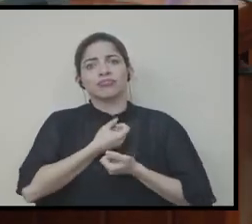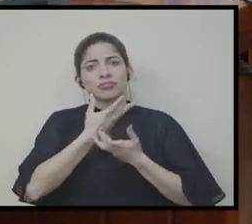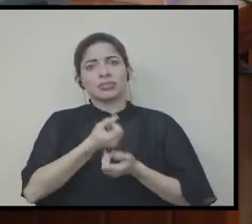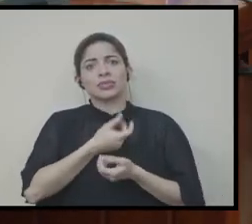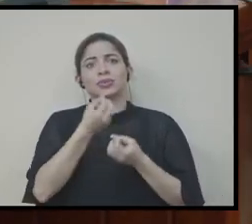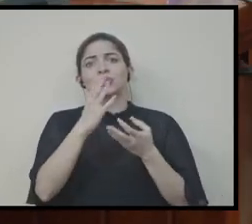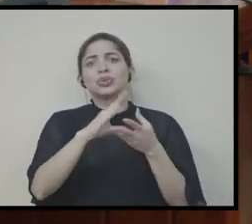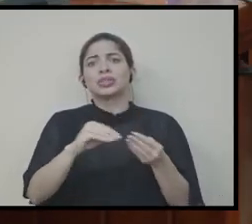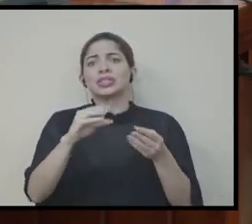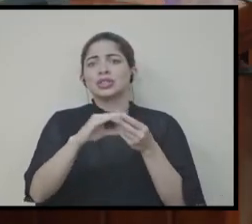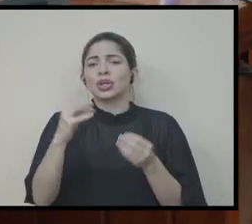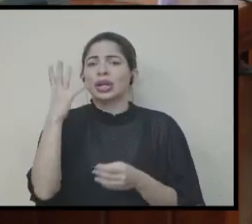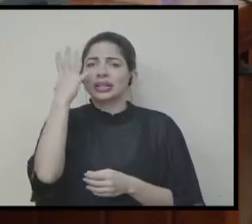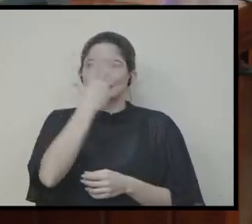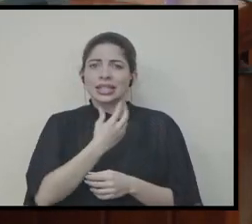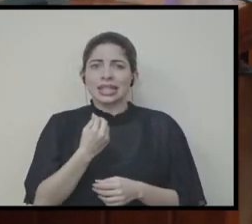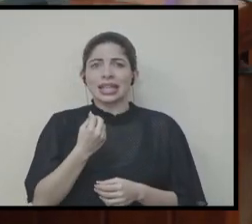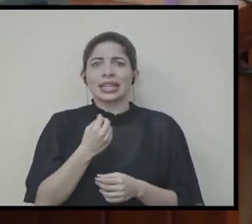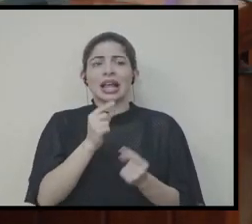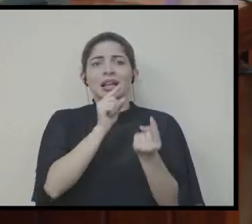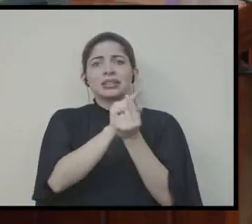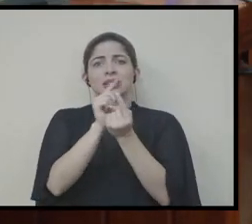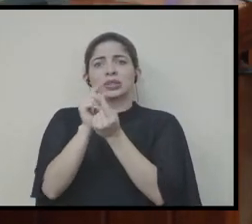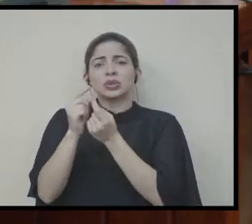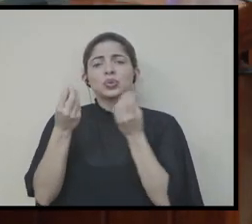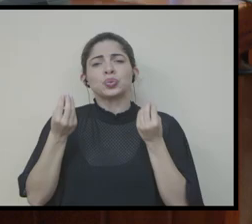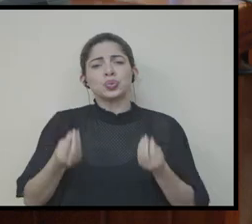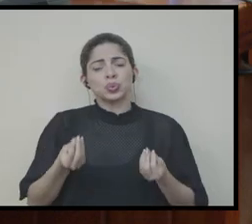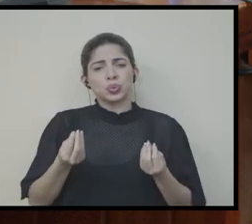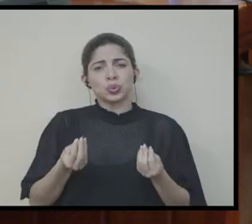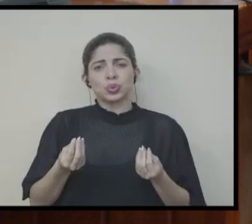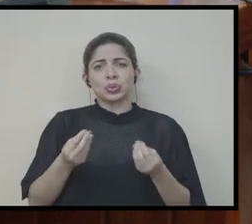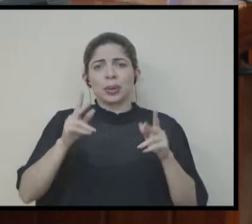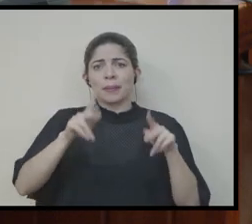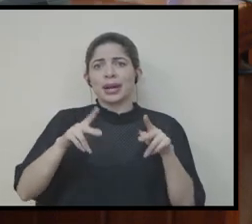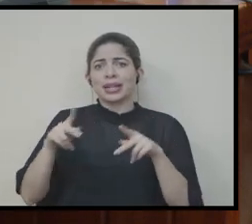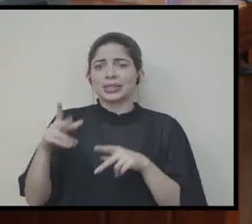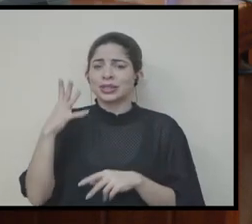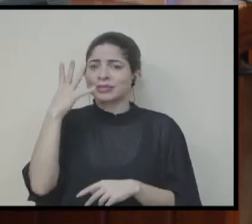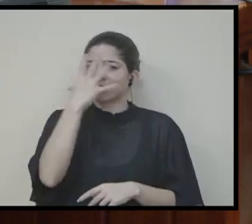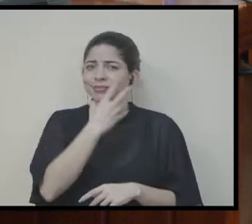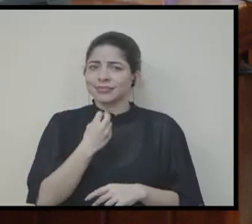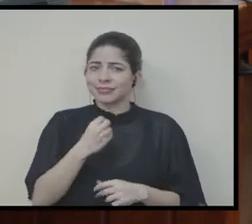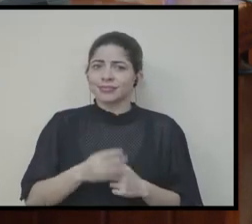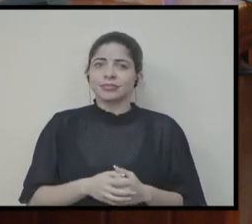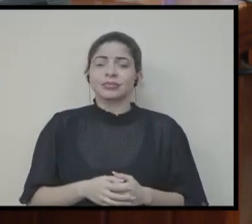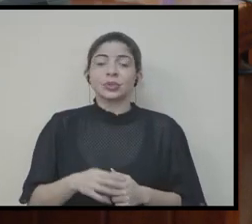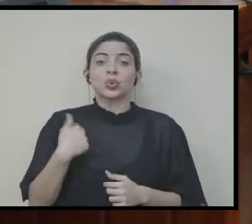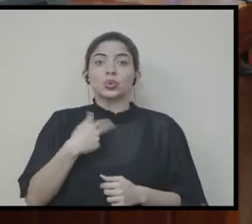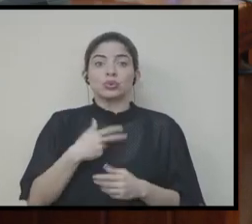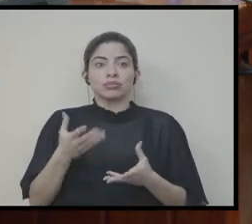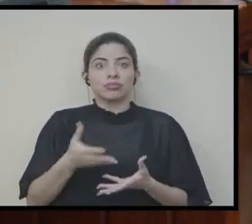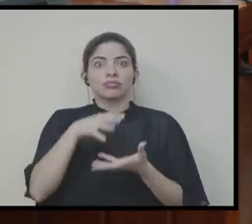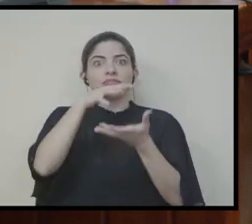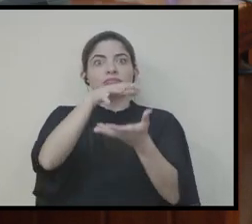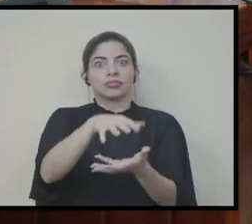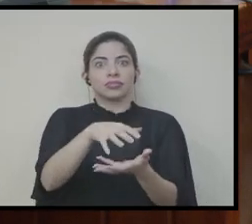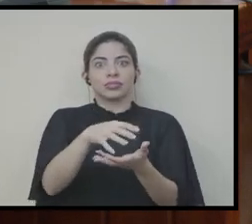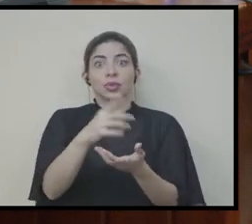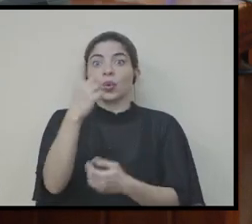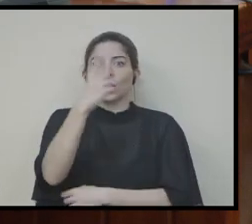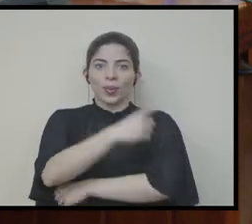de anécdotas súper lindas. Nos topamos con un montón de gente súper linda. Le llegamos a entregar un